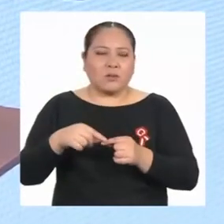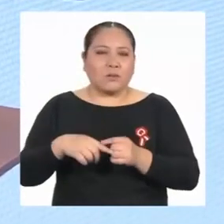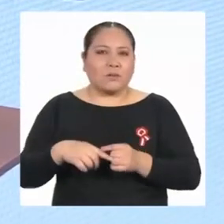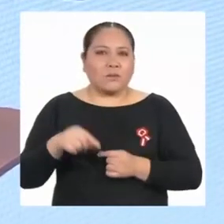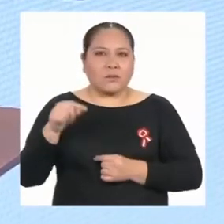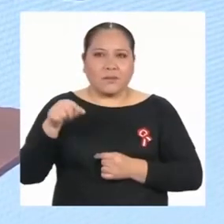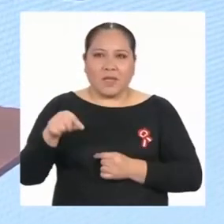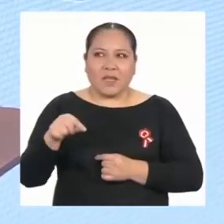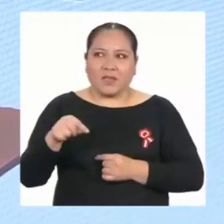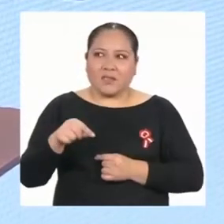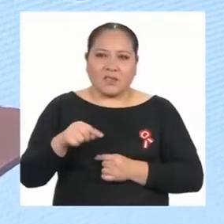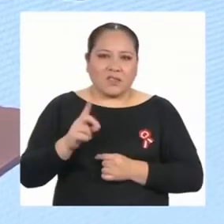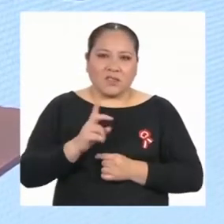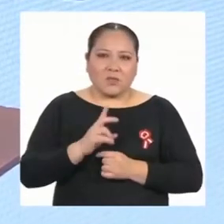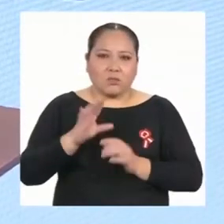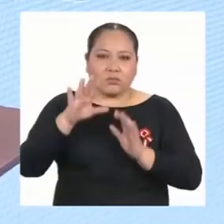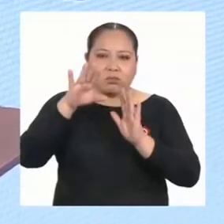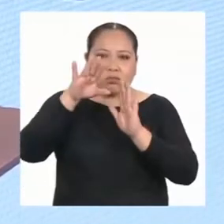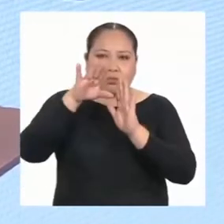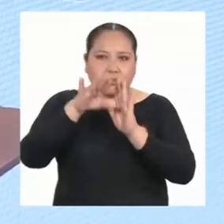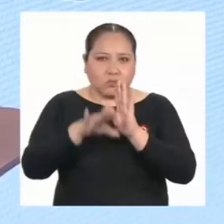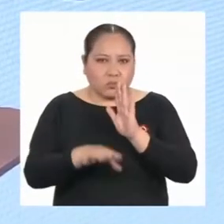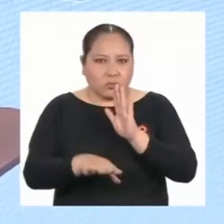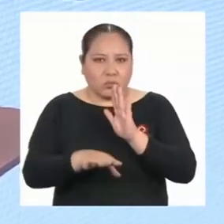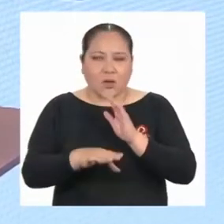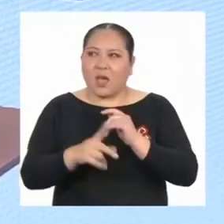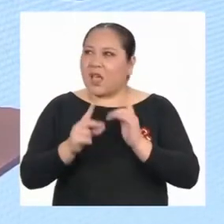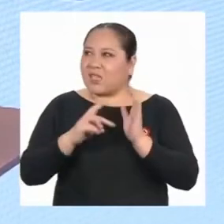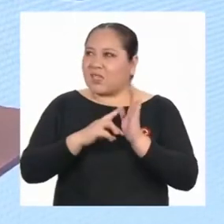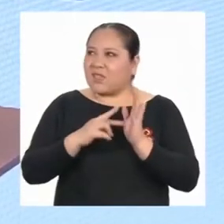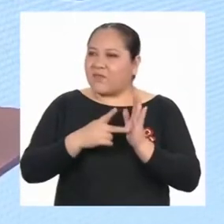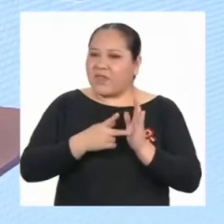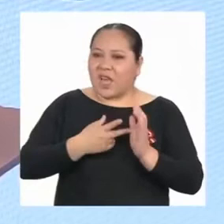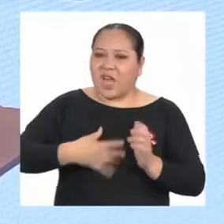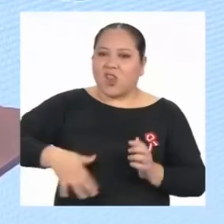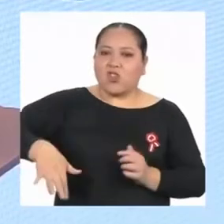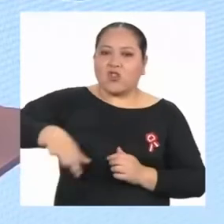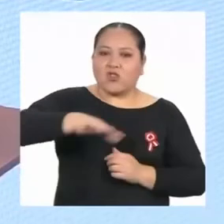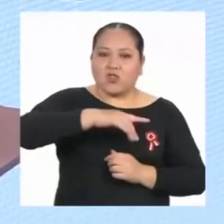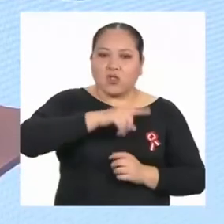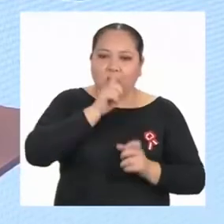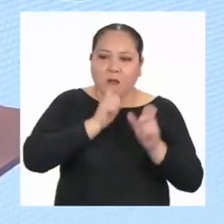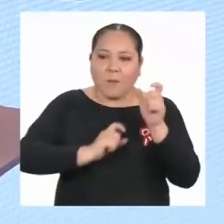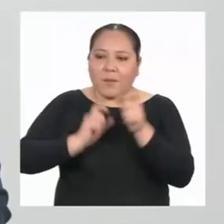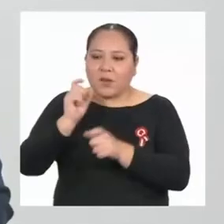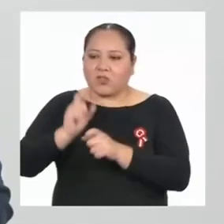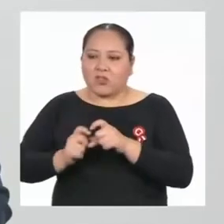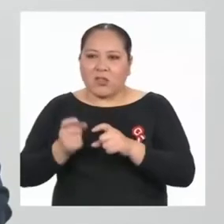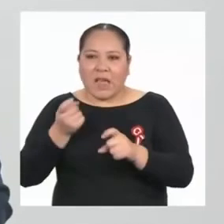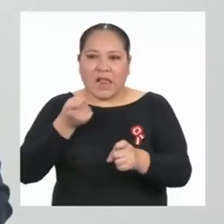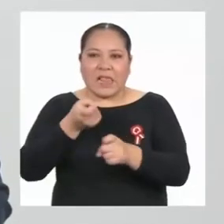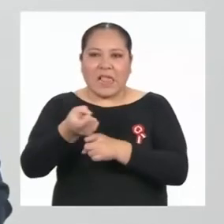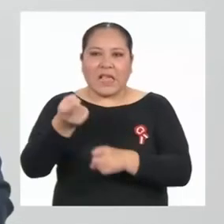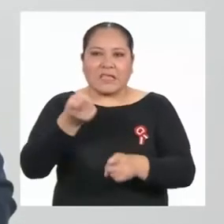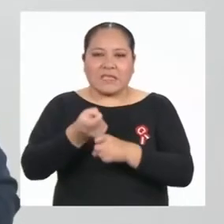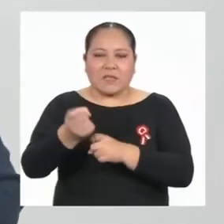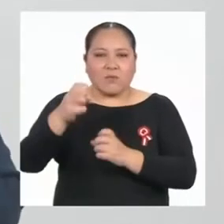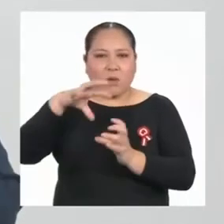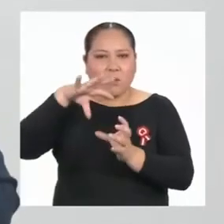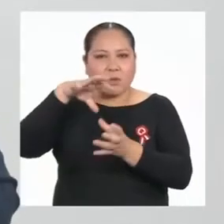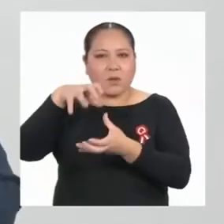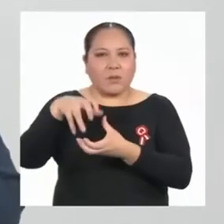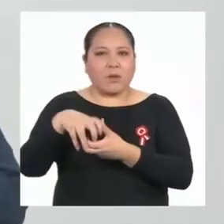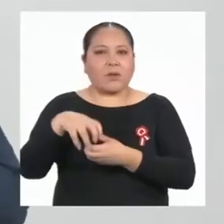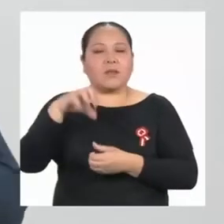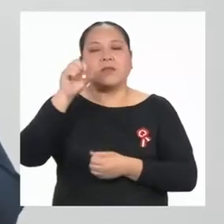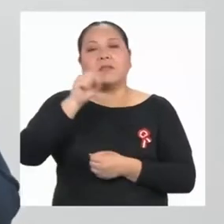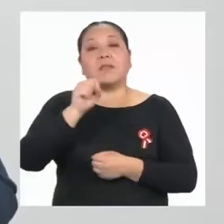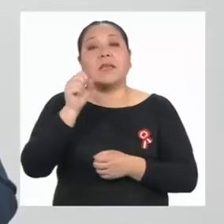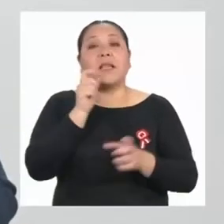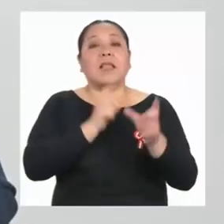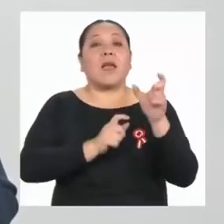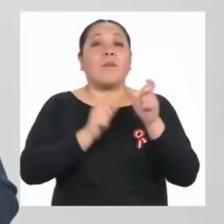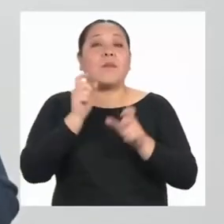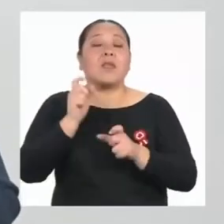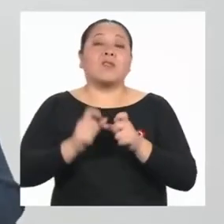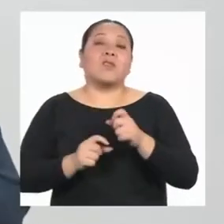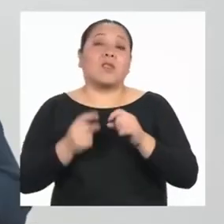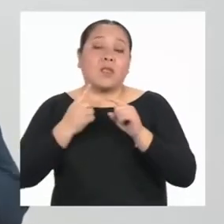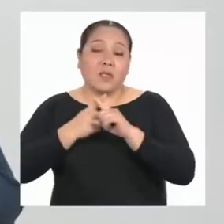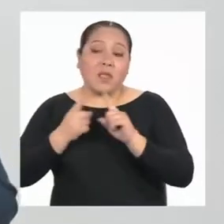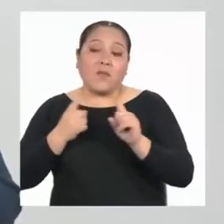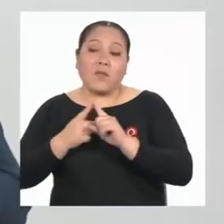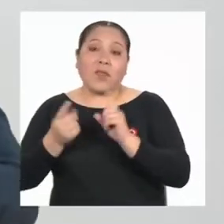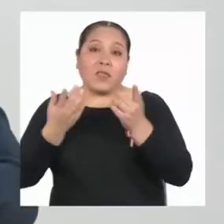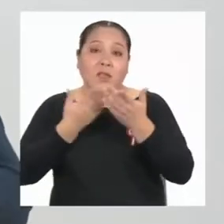somos nosotros quienes estamos haciéndole todo ese daño al planeta. Sí, la humanidad y nuestras